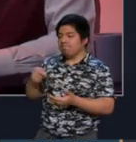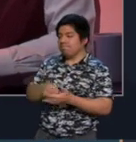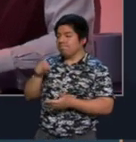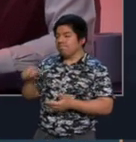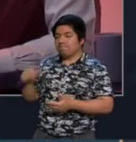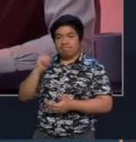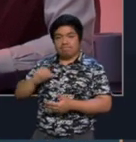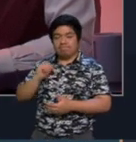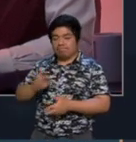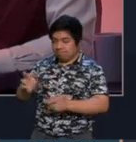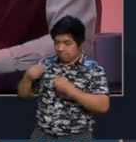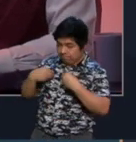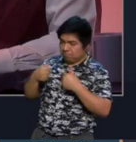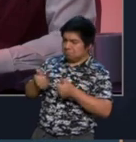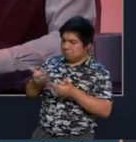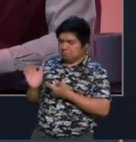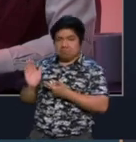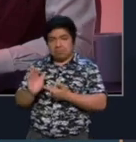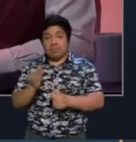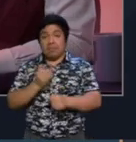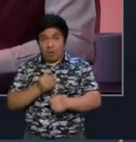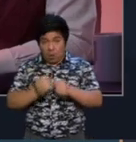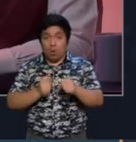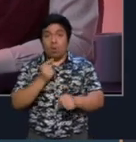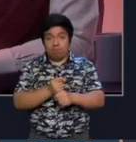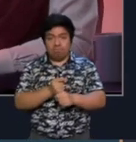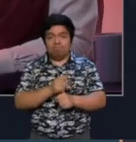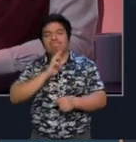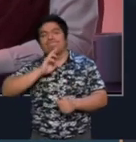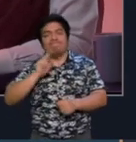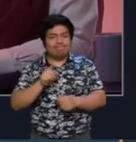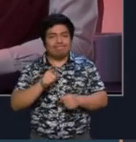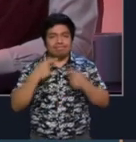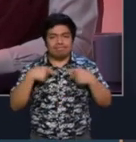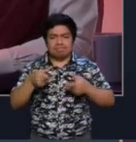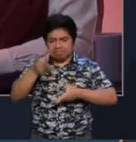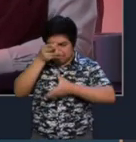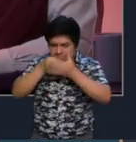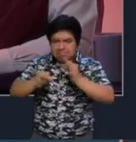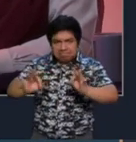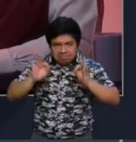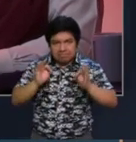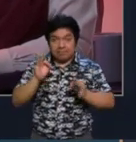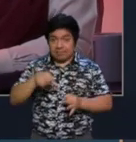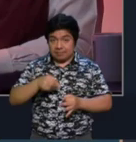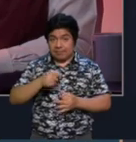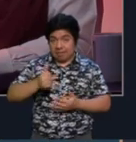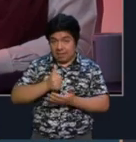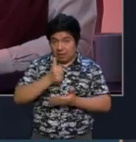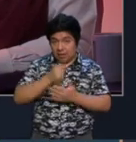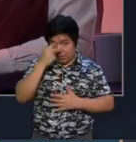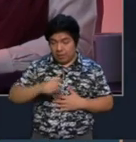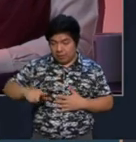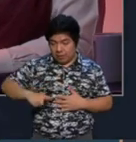donde ha tenido una responsabilidad. Y hoy tenemos la posibilidad de tener a la mejor persona, la más preparada para gobernar esta ciudad, y ese es